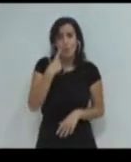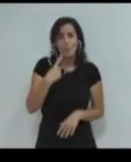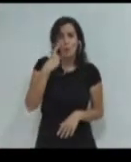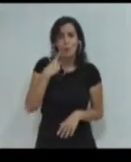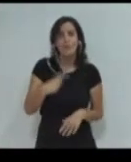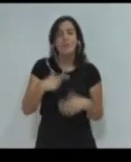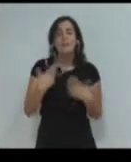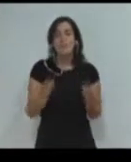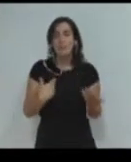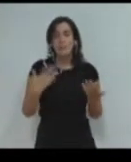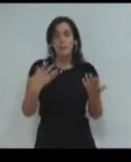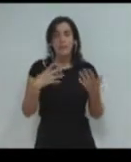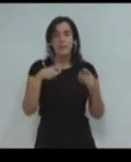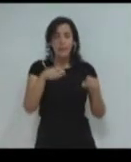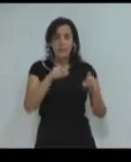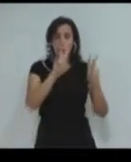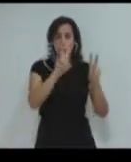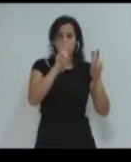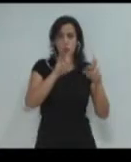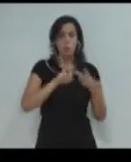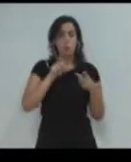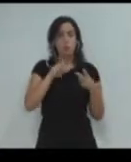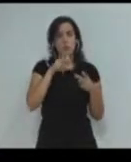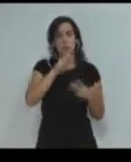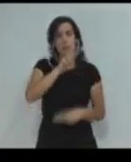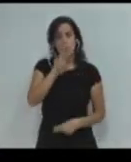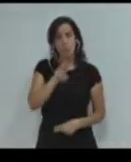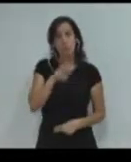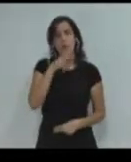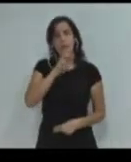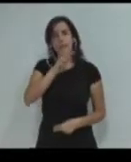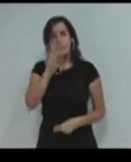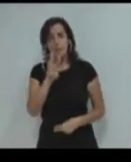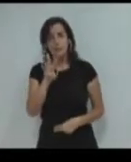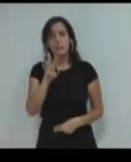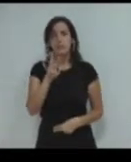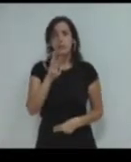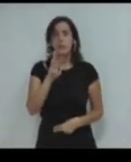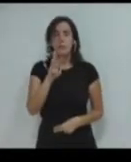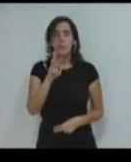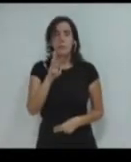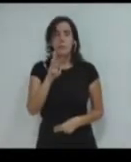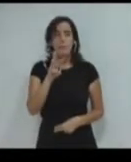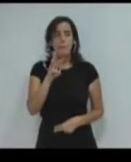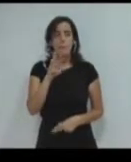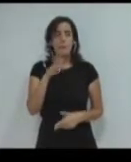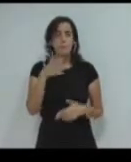la estructura, esto es un título, esto es un H2, un H3, esto es un...